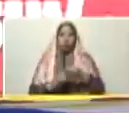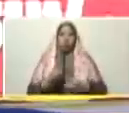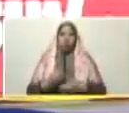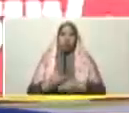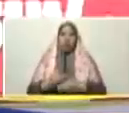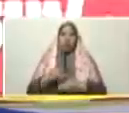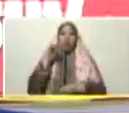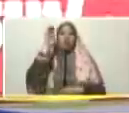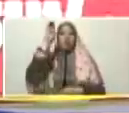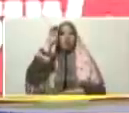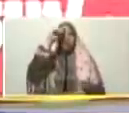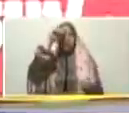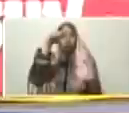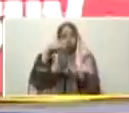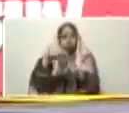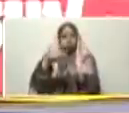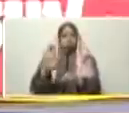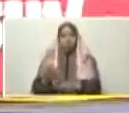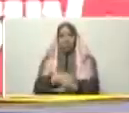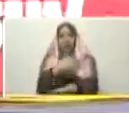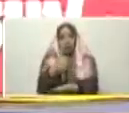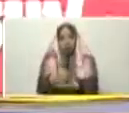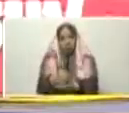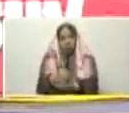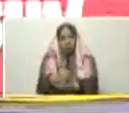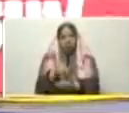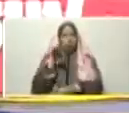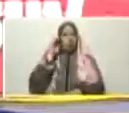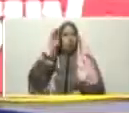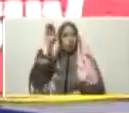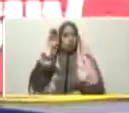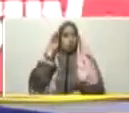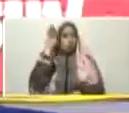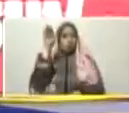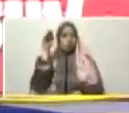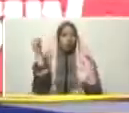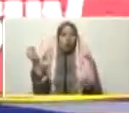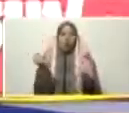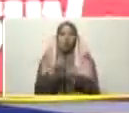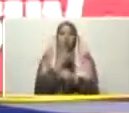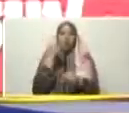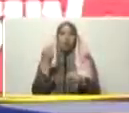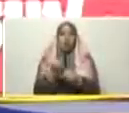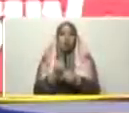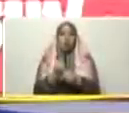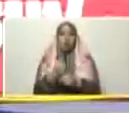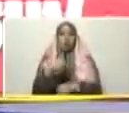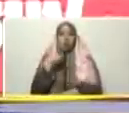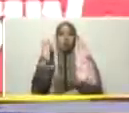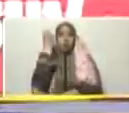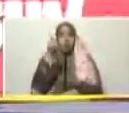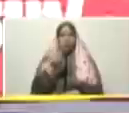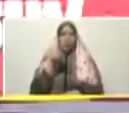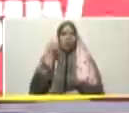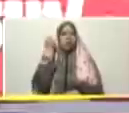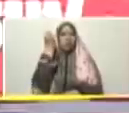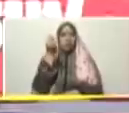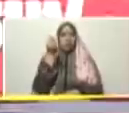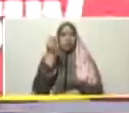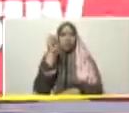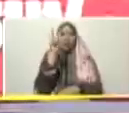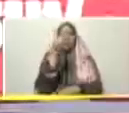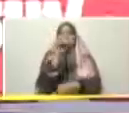adelante lo mismo digo con las vicepresidencias yo creo que las vicepresidencias